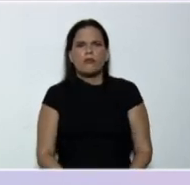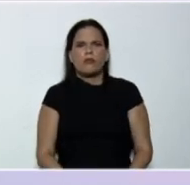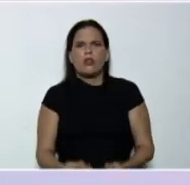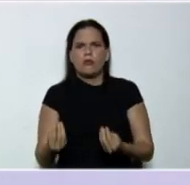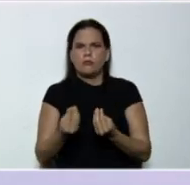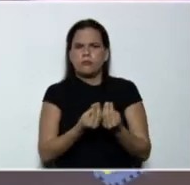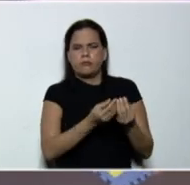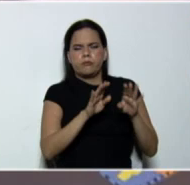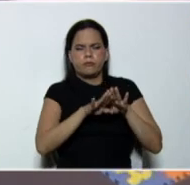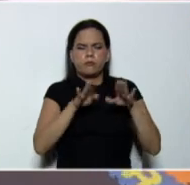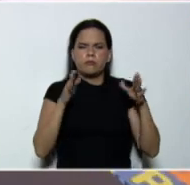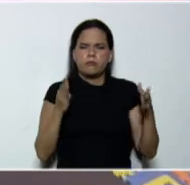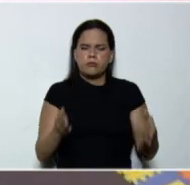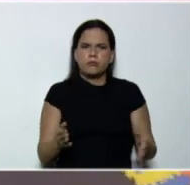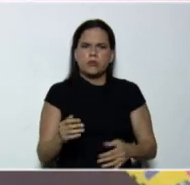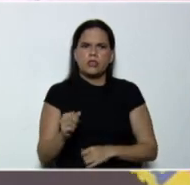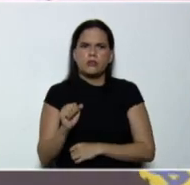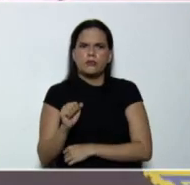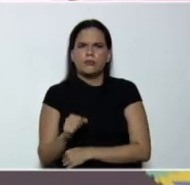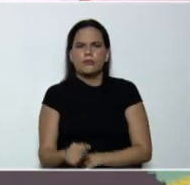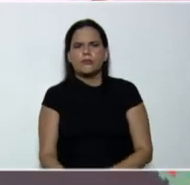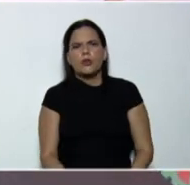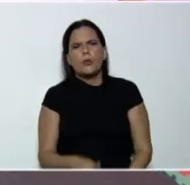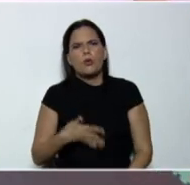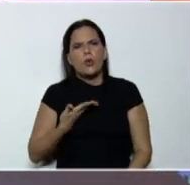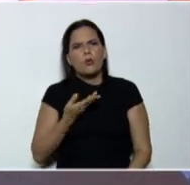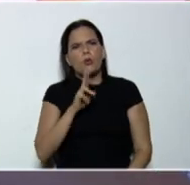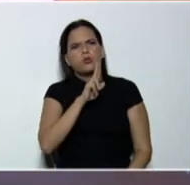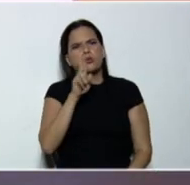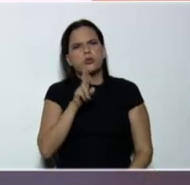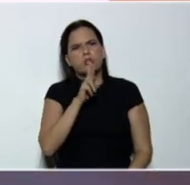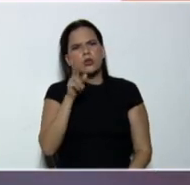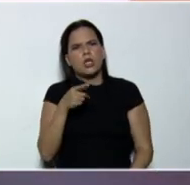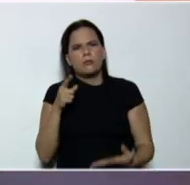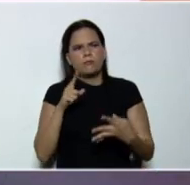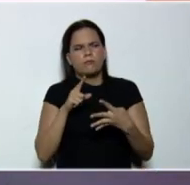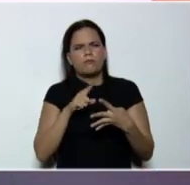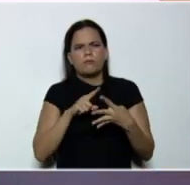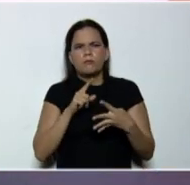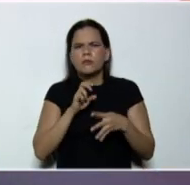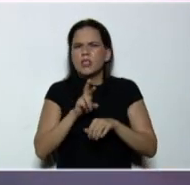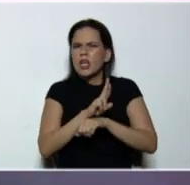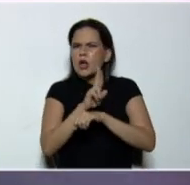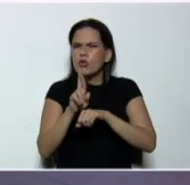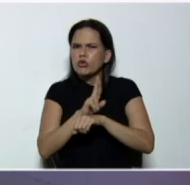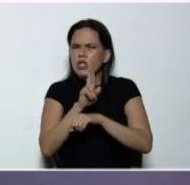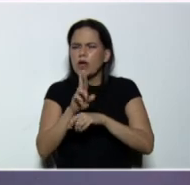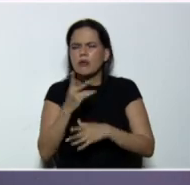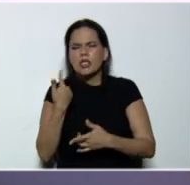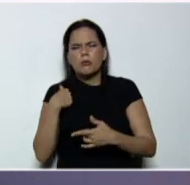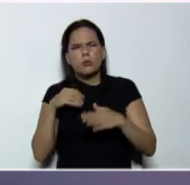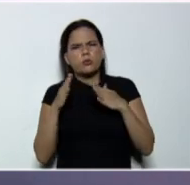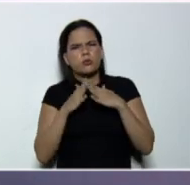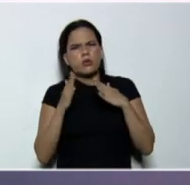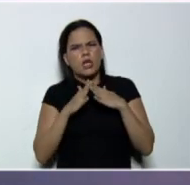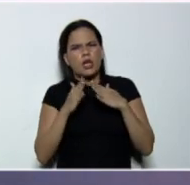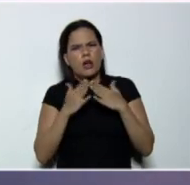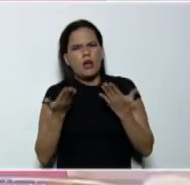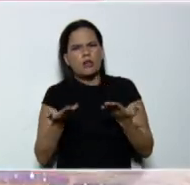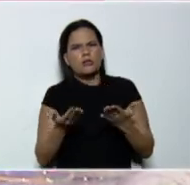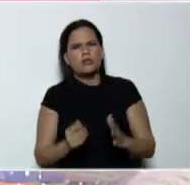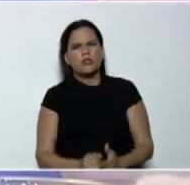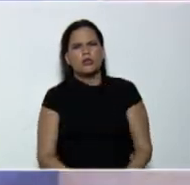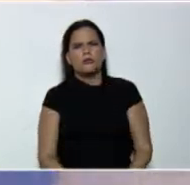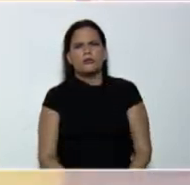entonces a la mesa, podemos utilizar material de provecho que tengamos en casa, cartón